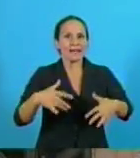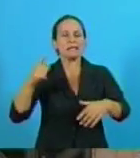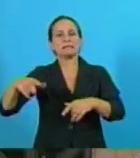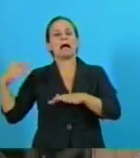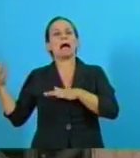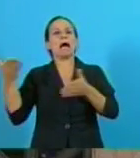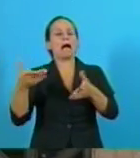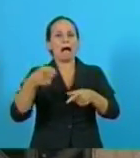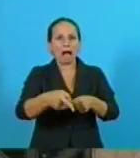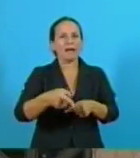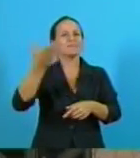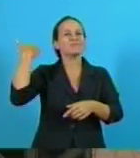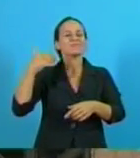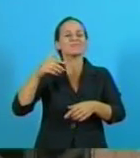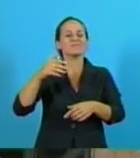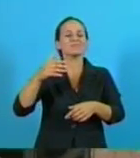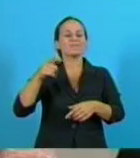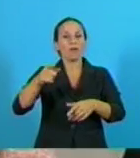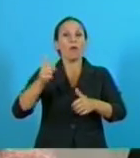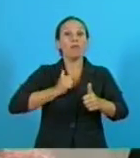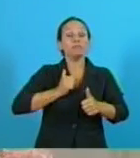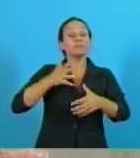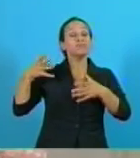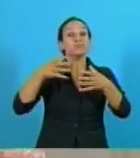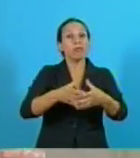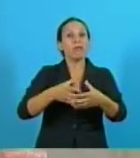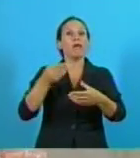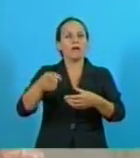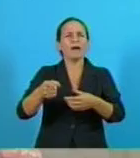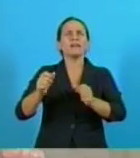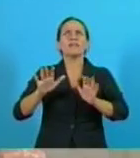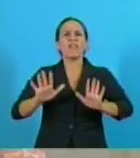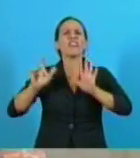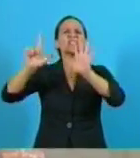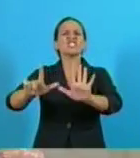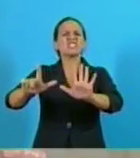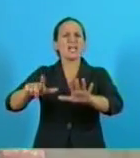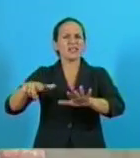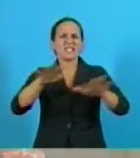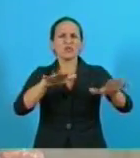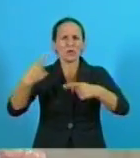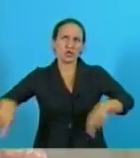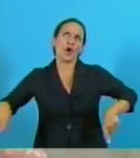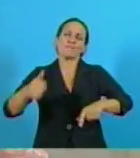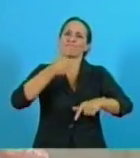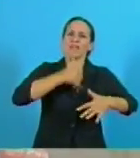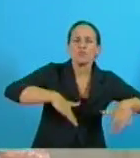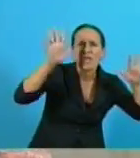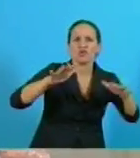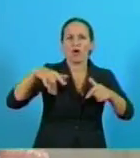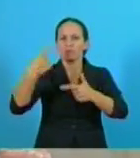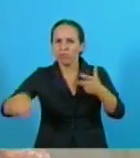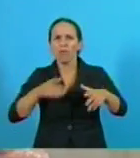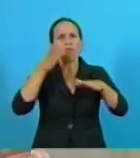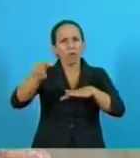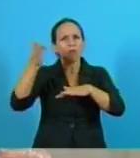Fuerzas Armadas, que intervinieron en más de 17 eventos, inundaciones, en fin.